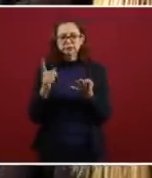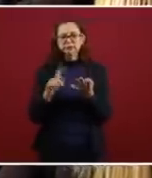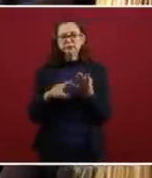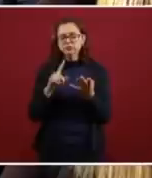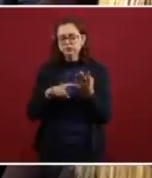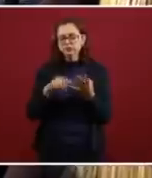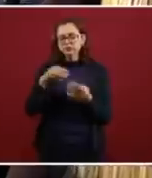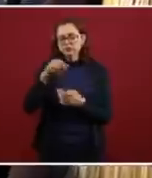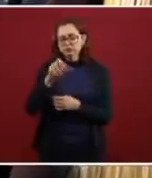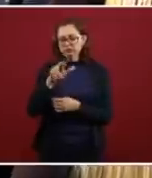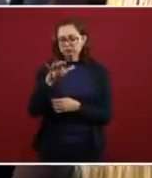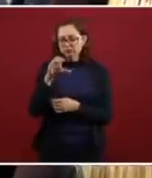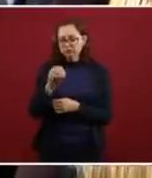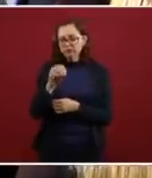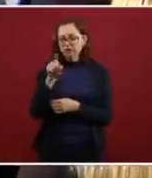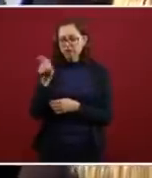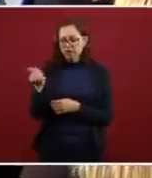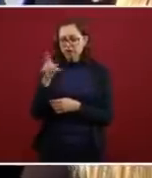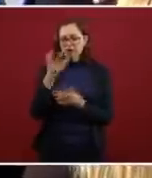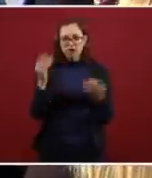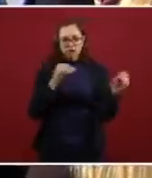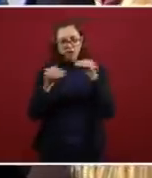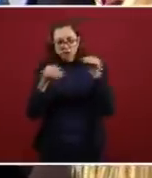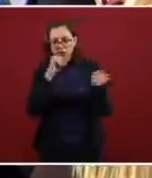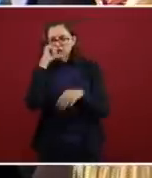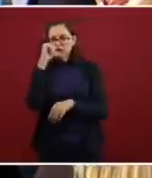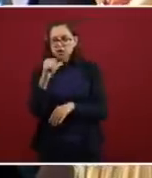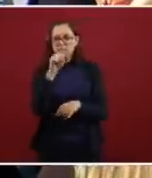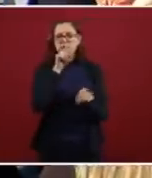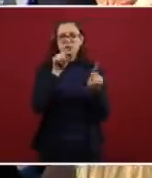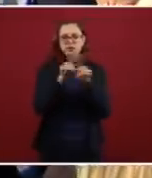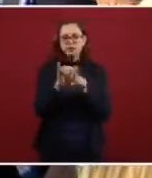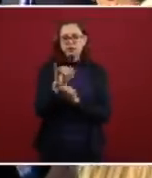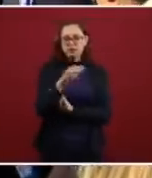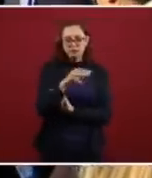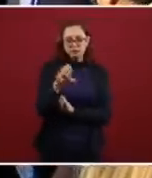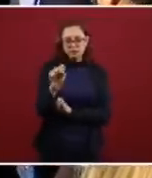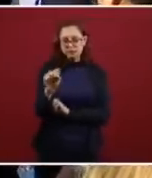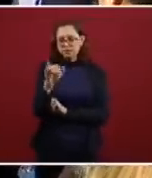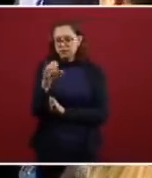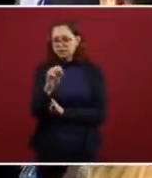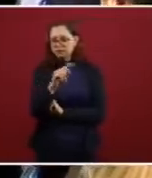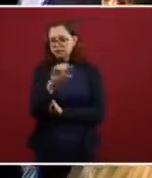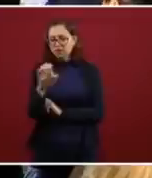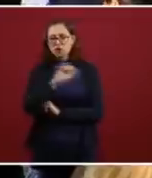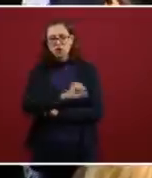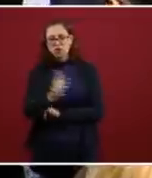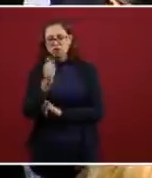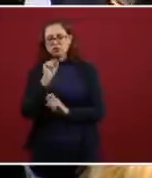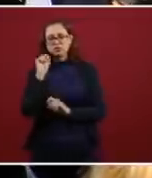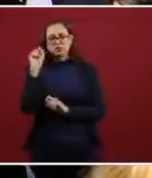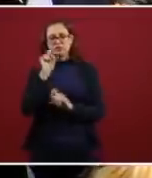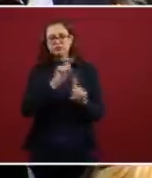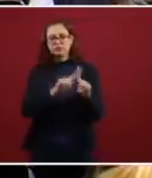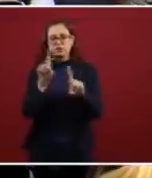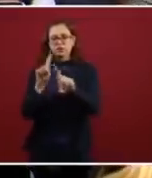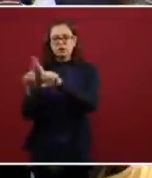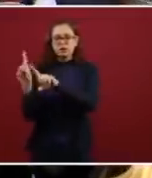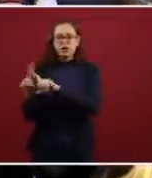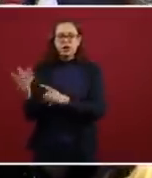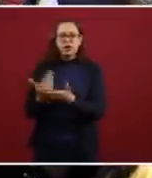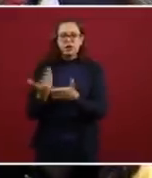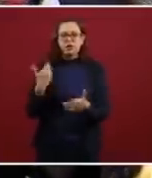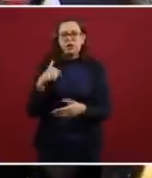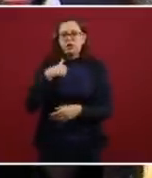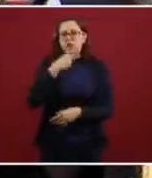Mario Rubeciel Ross, que no han hecho ahí nada. También está el del IMSS, el del ISSSTE y de otros sindicatos. Yo le decía en